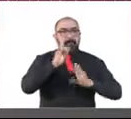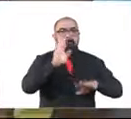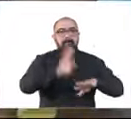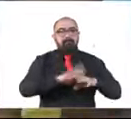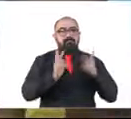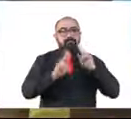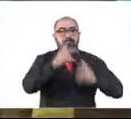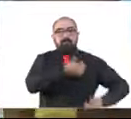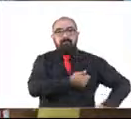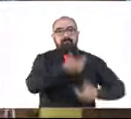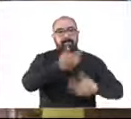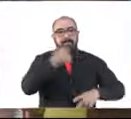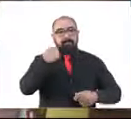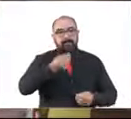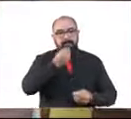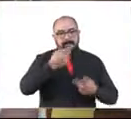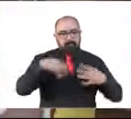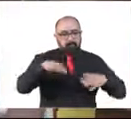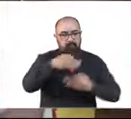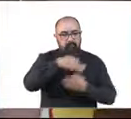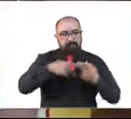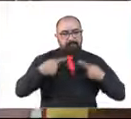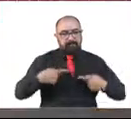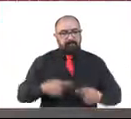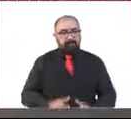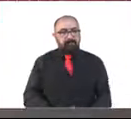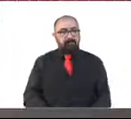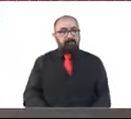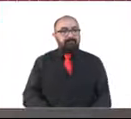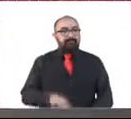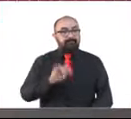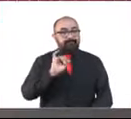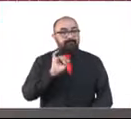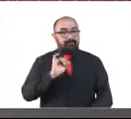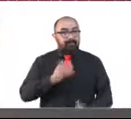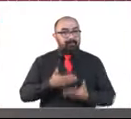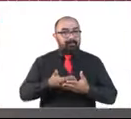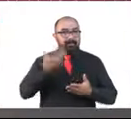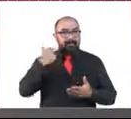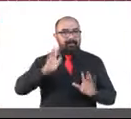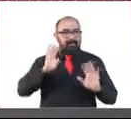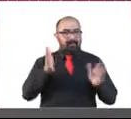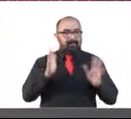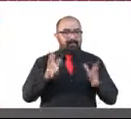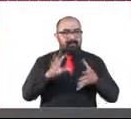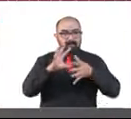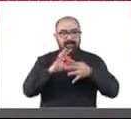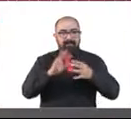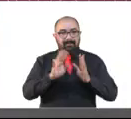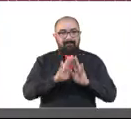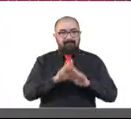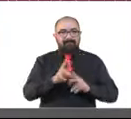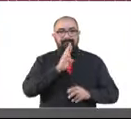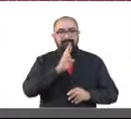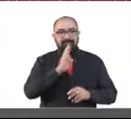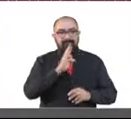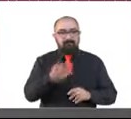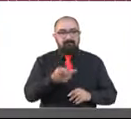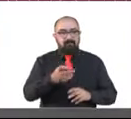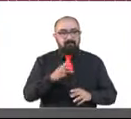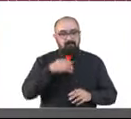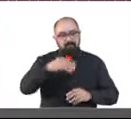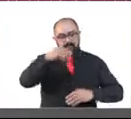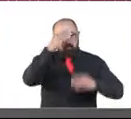Adelante, Julia, vamos contigo. Sí, además de lo que ya se ha dicho intentando responder las preguntas que se proponen, yo